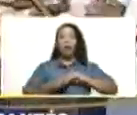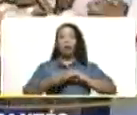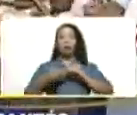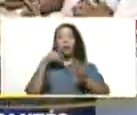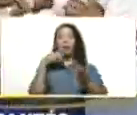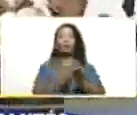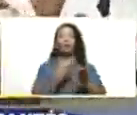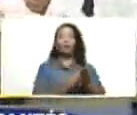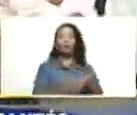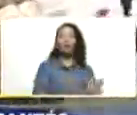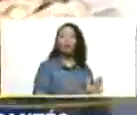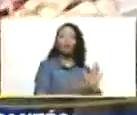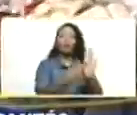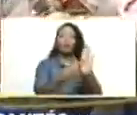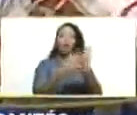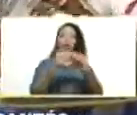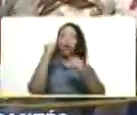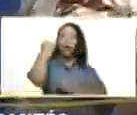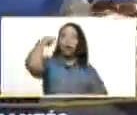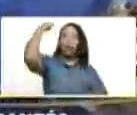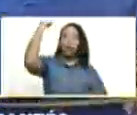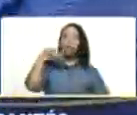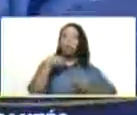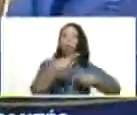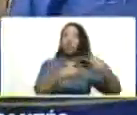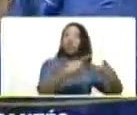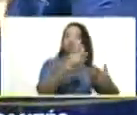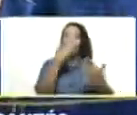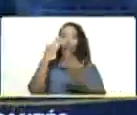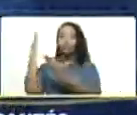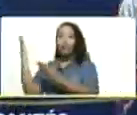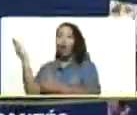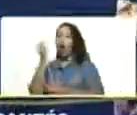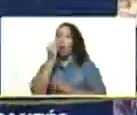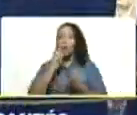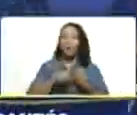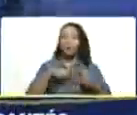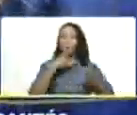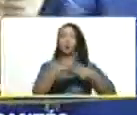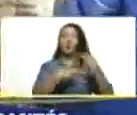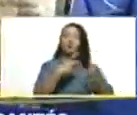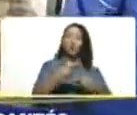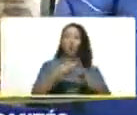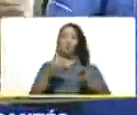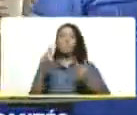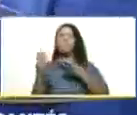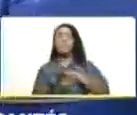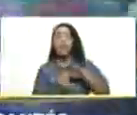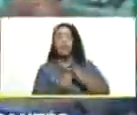presentando todas sus iniciativas productivas. Mire, desde alimentos, la producción primaria,